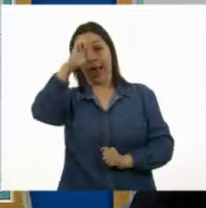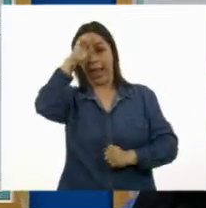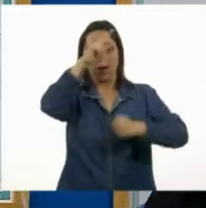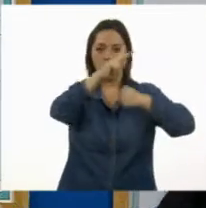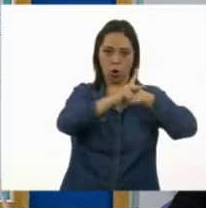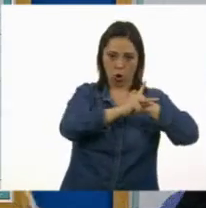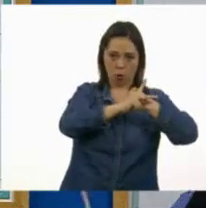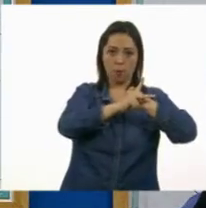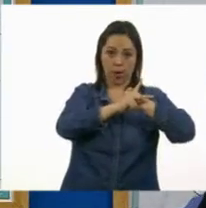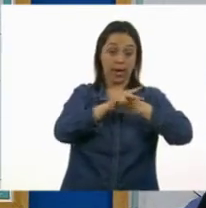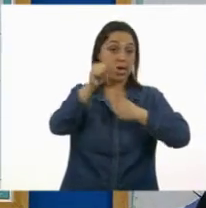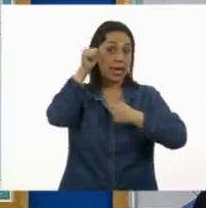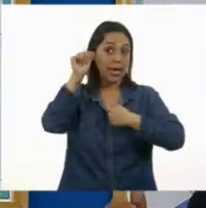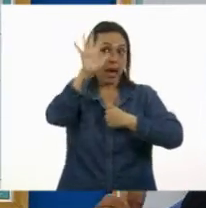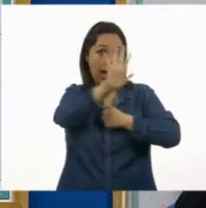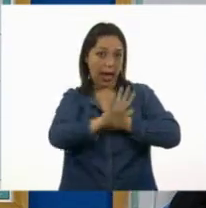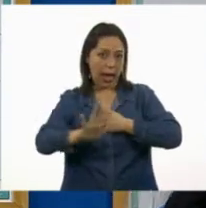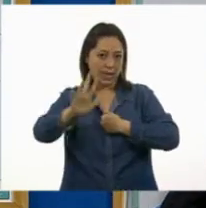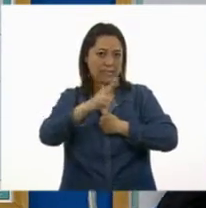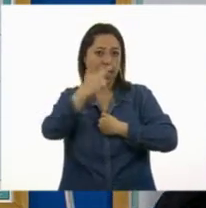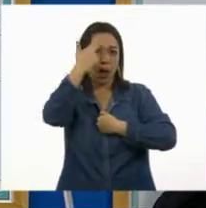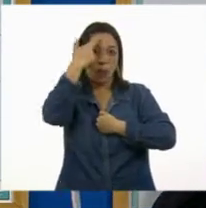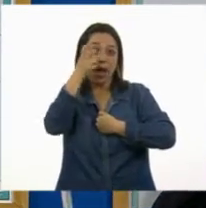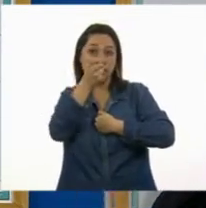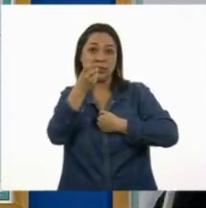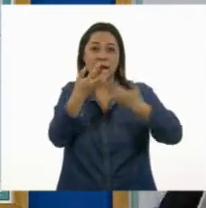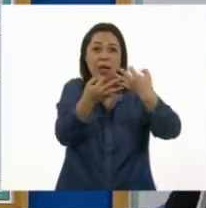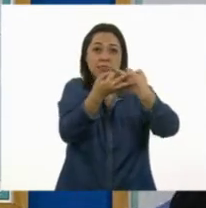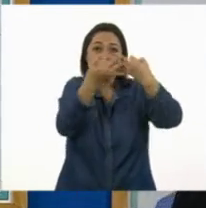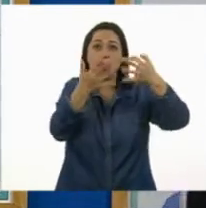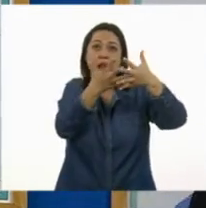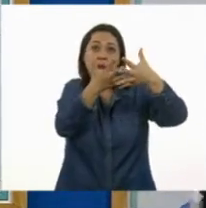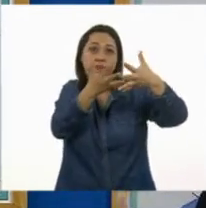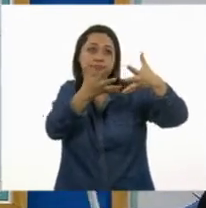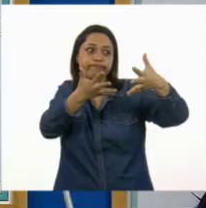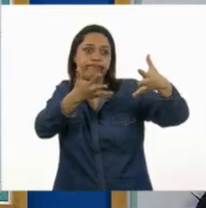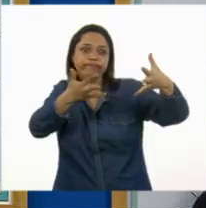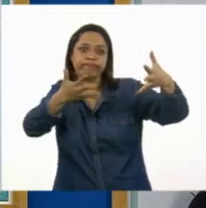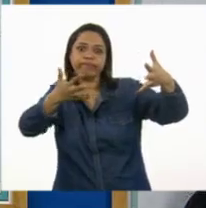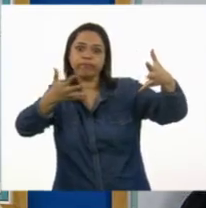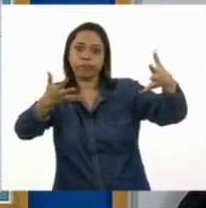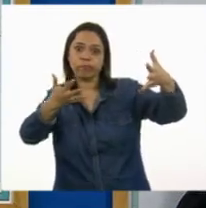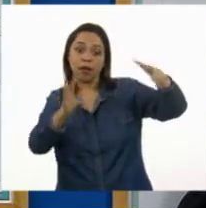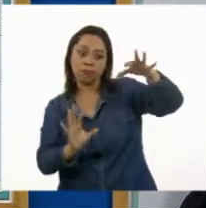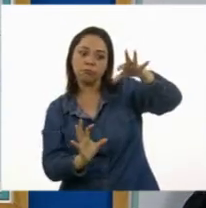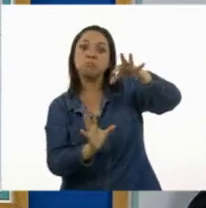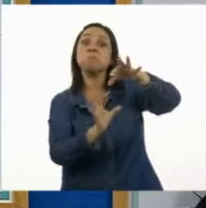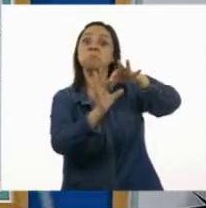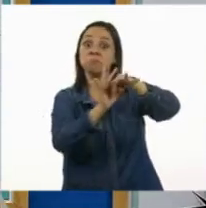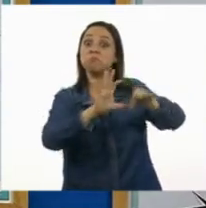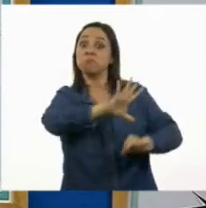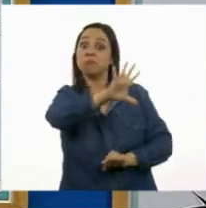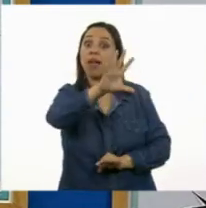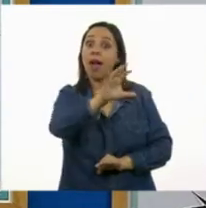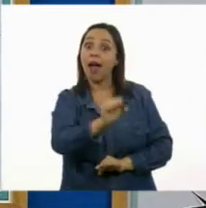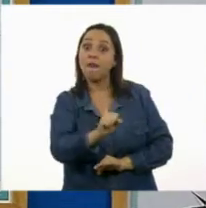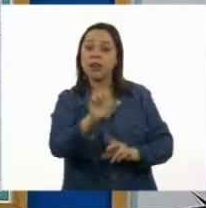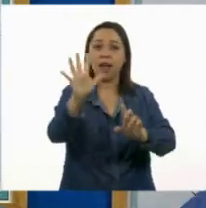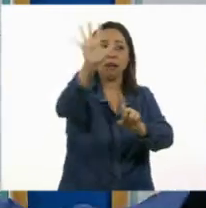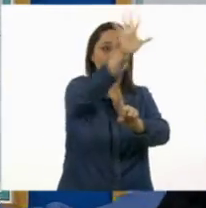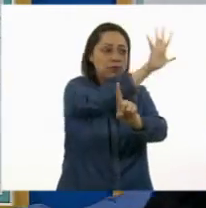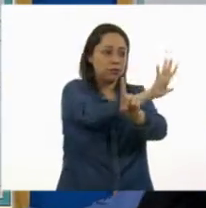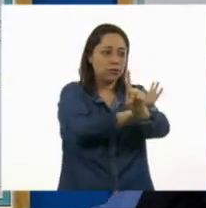Asia, eso conforman recuerden, una placa continental que incluso se une con África. Están rodeados por el